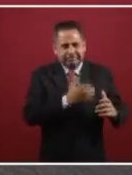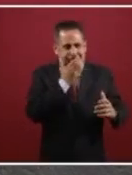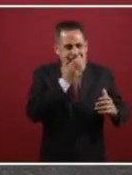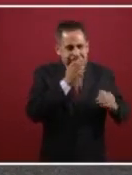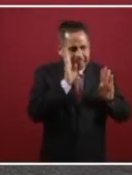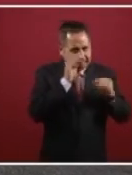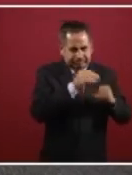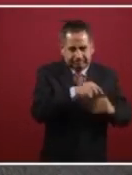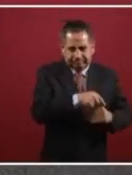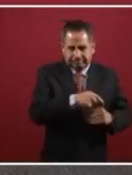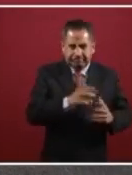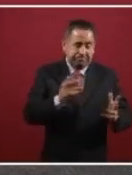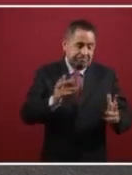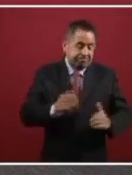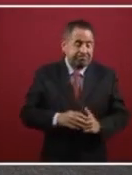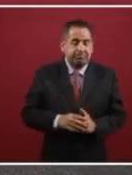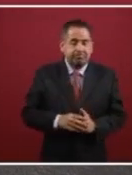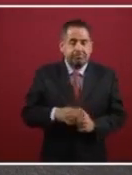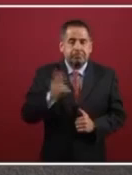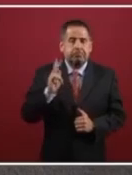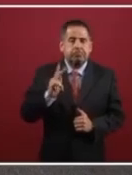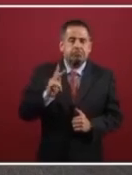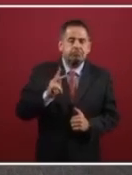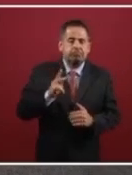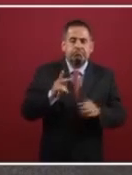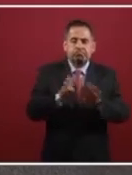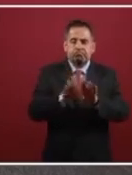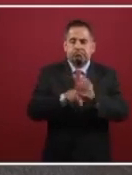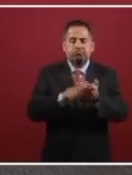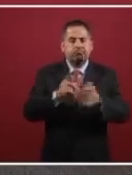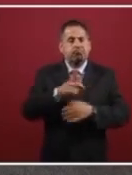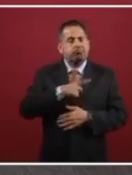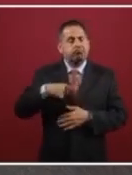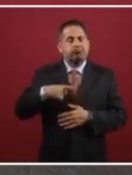Pero no hay que